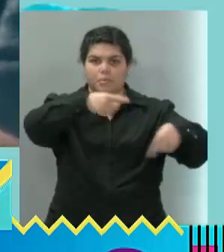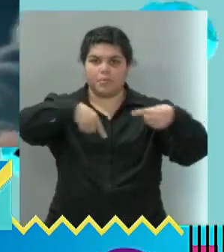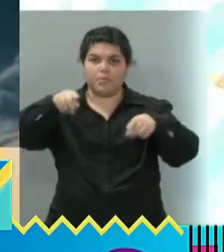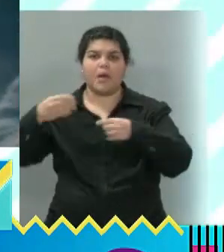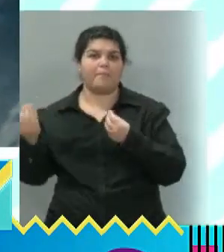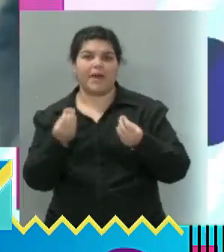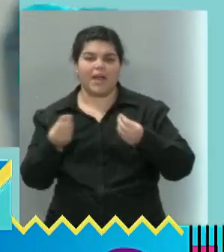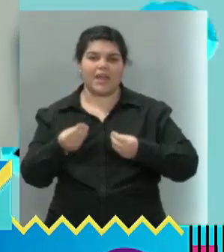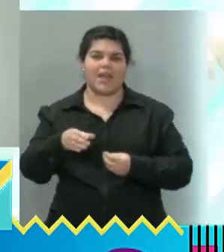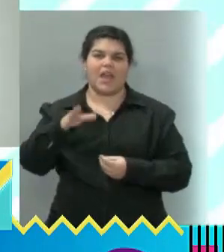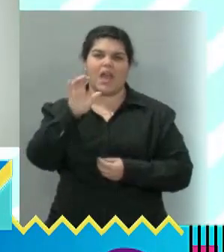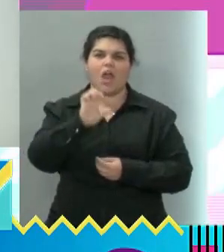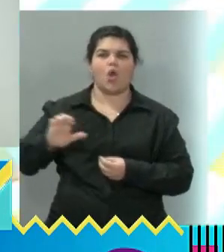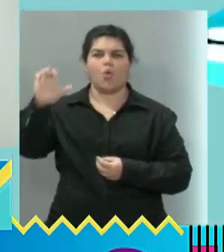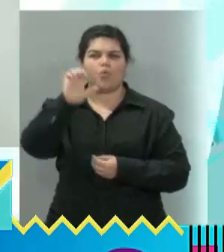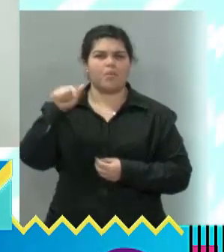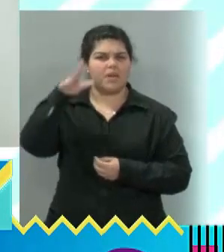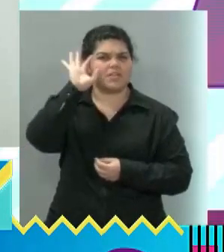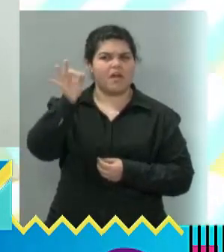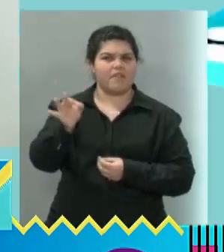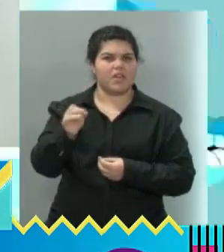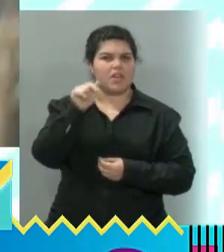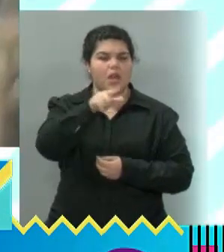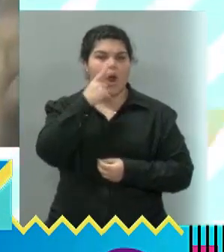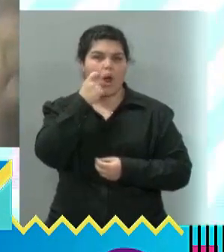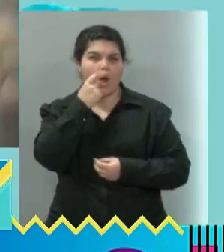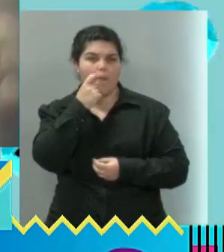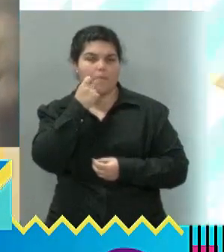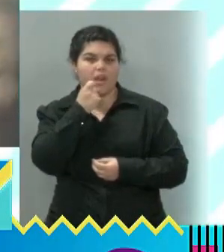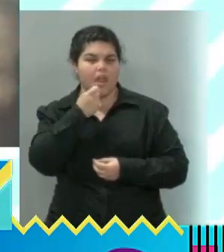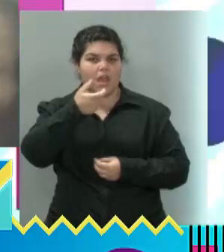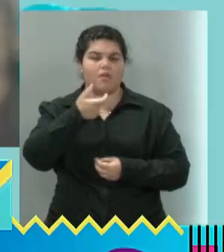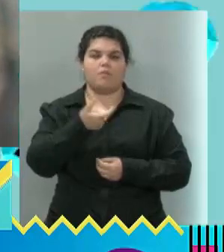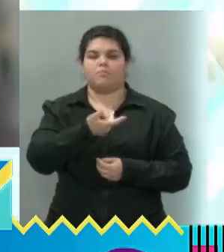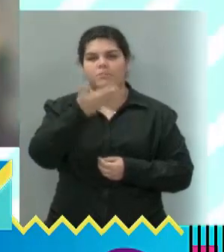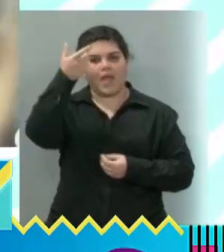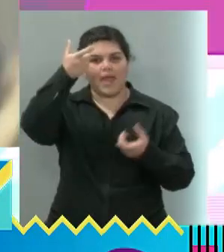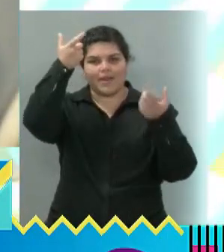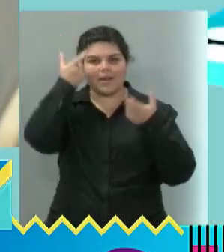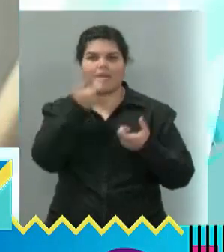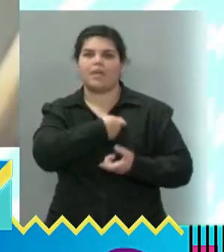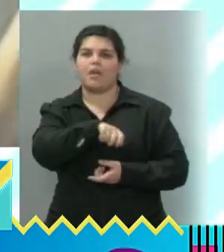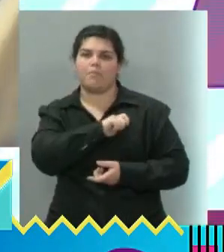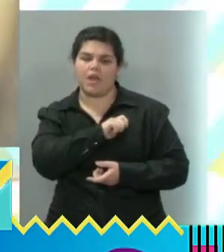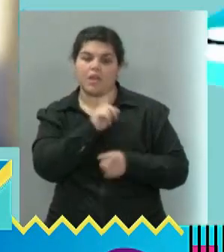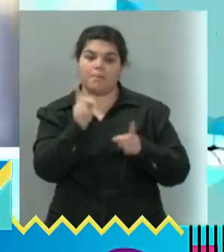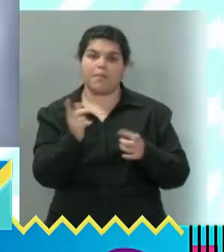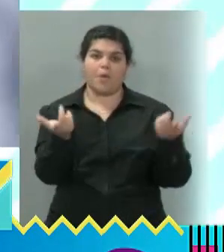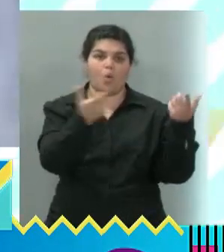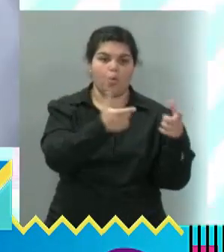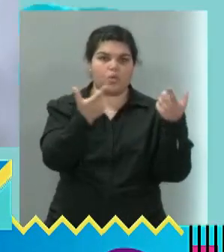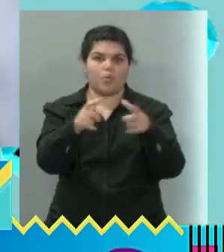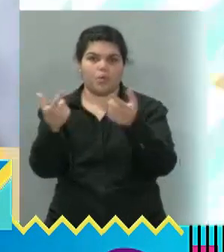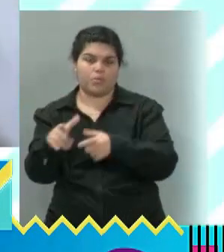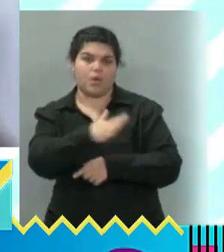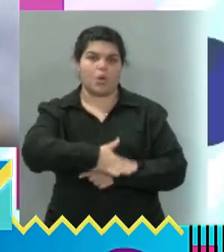para ver qué postura iba a tomar Fernando frente a tanto a las juntas que se formaron en el